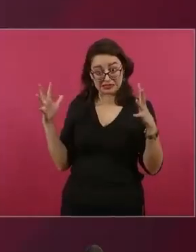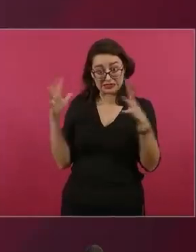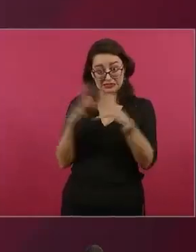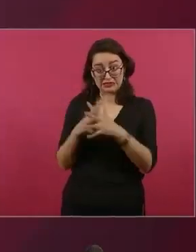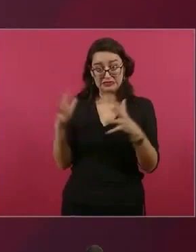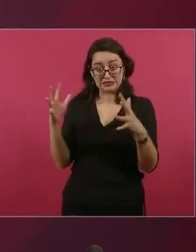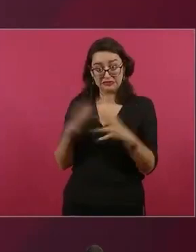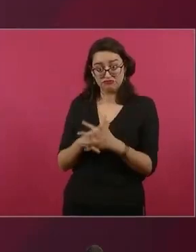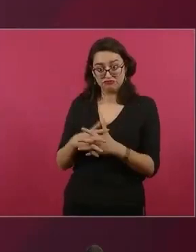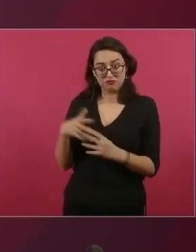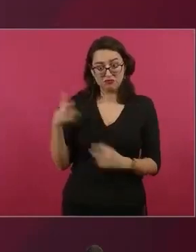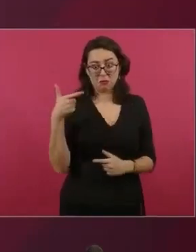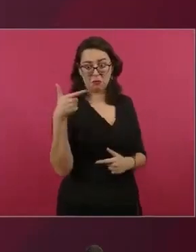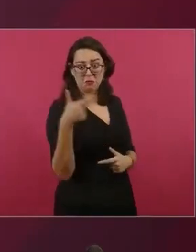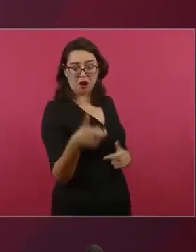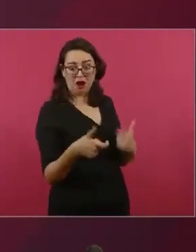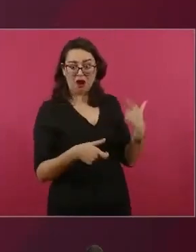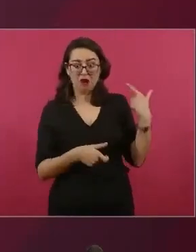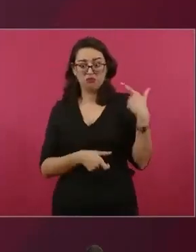no